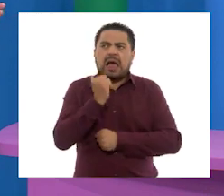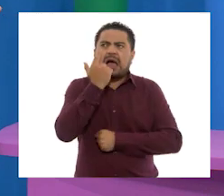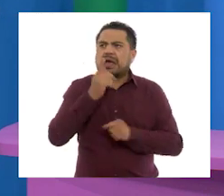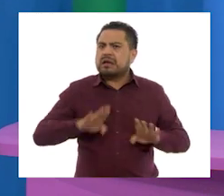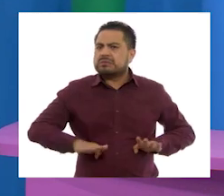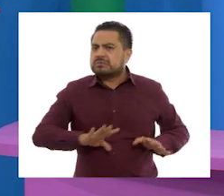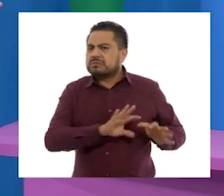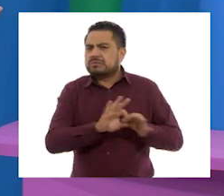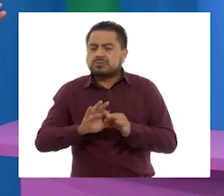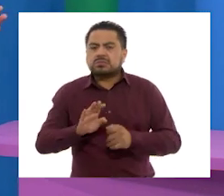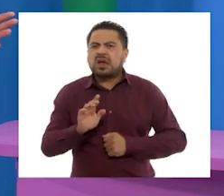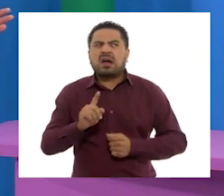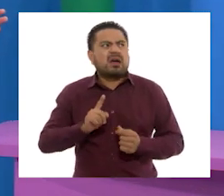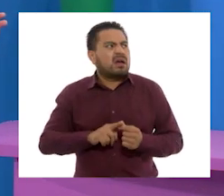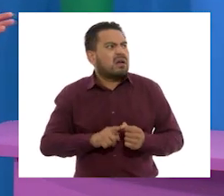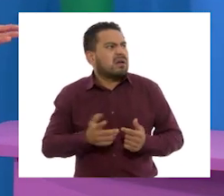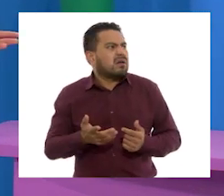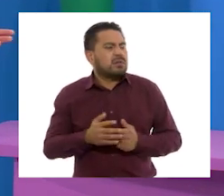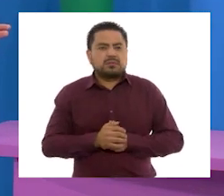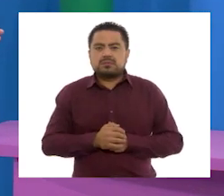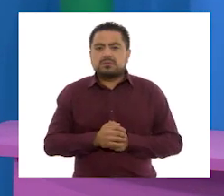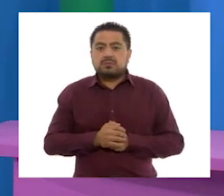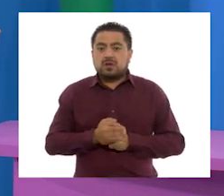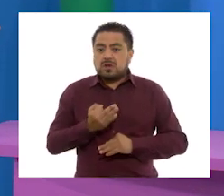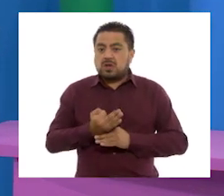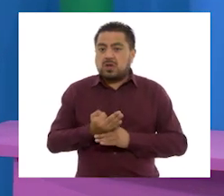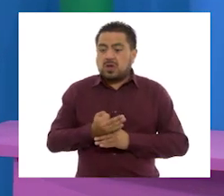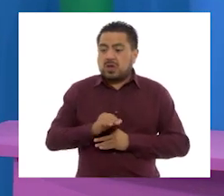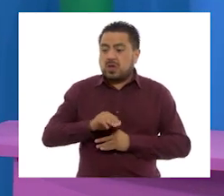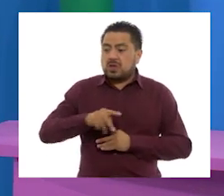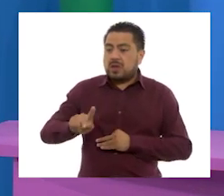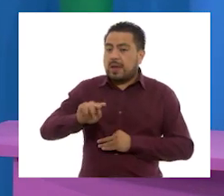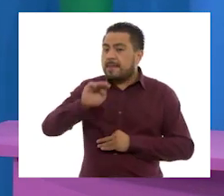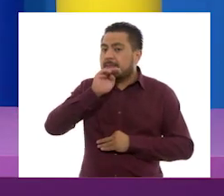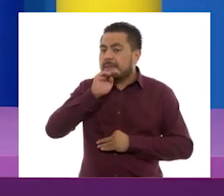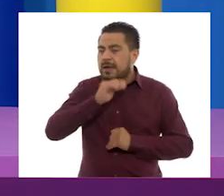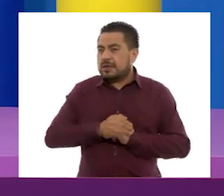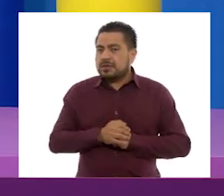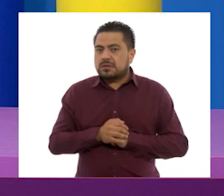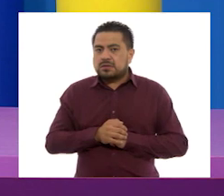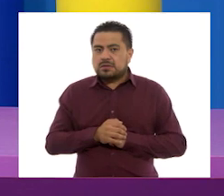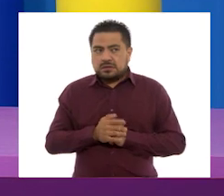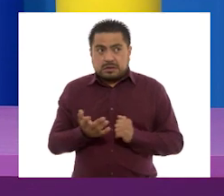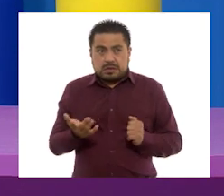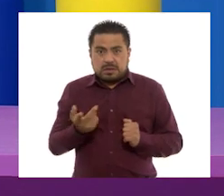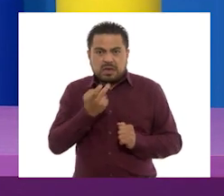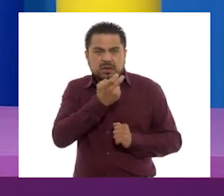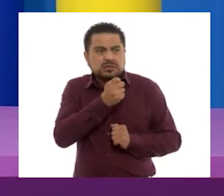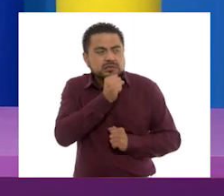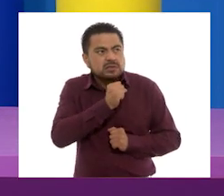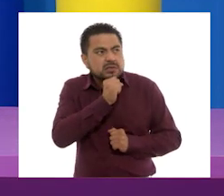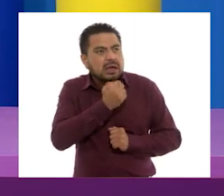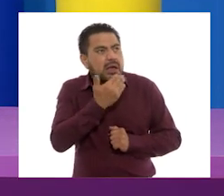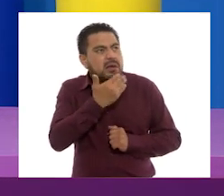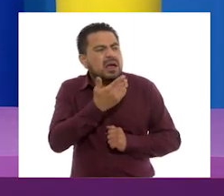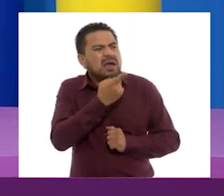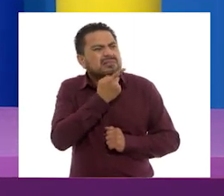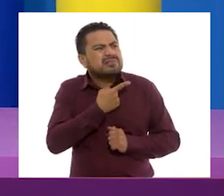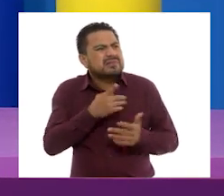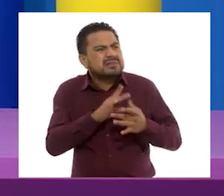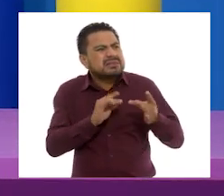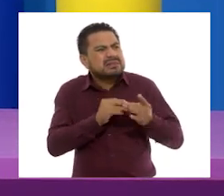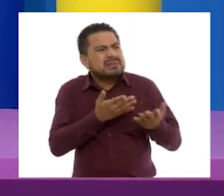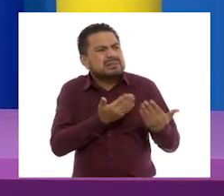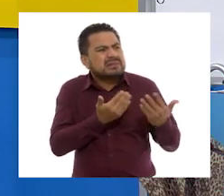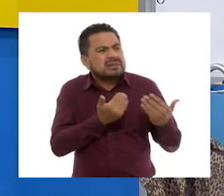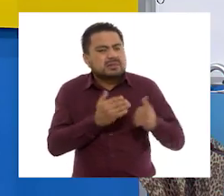similar? ¿A quién? Ah, pues a Carola y su mamá. Uy, no, pues ese chisme sí está bueno. A ver, cuéntalo.